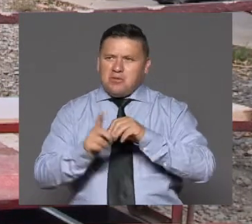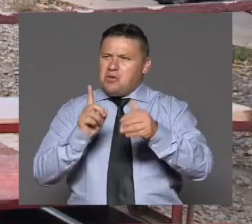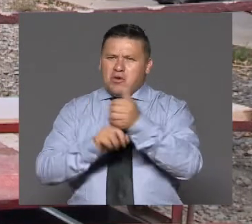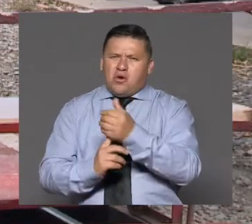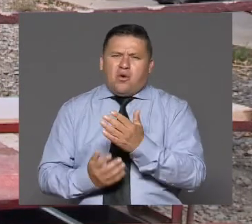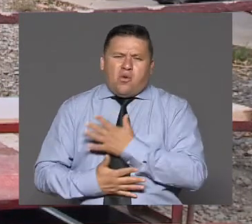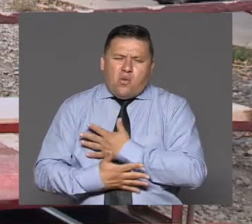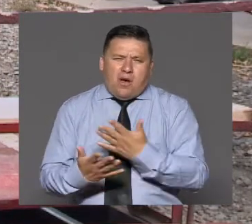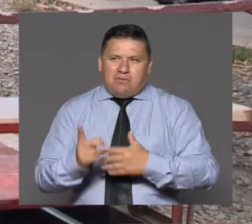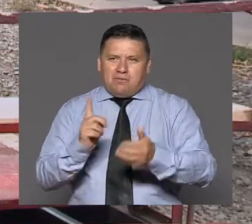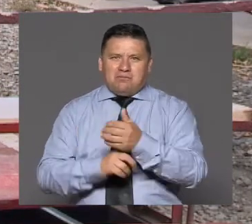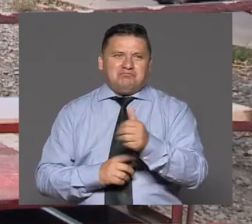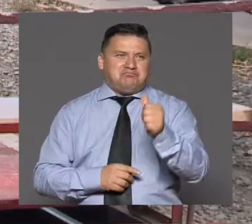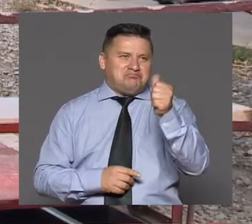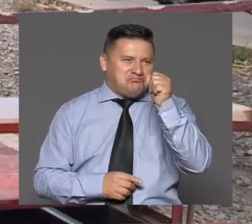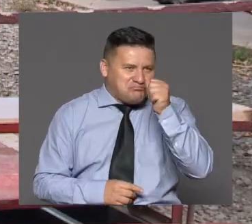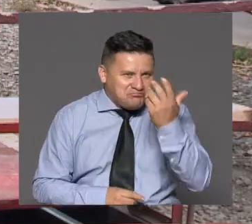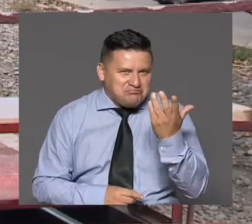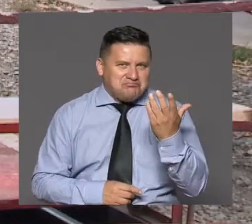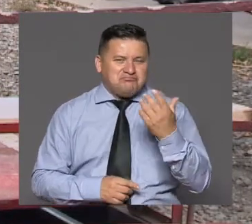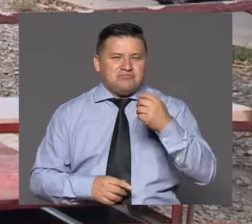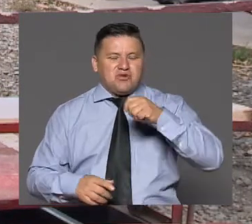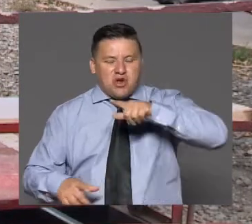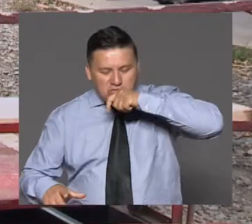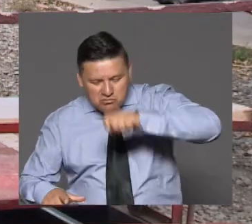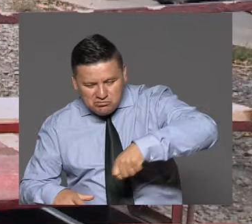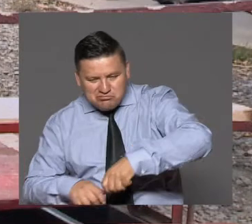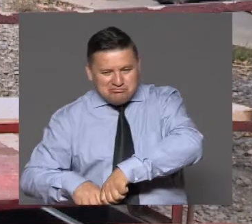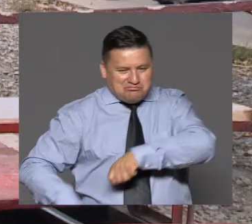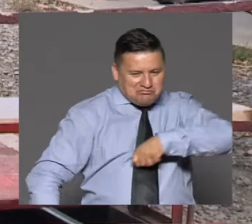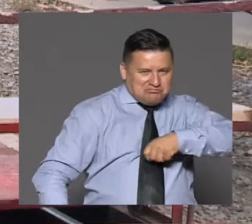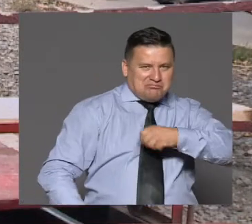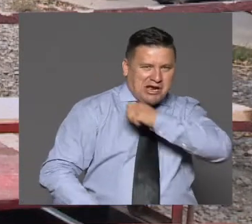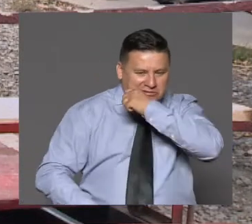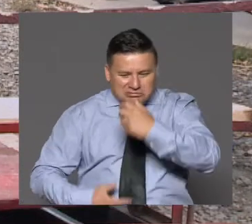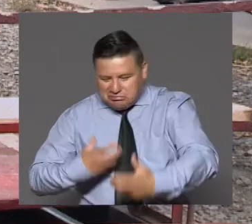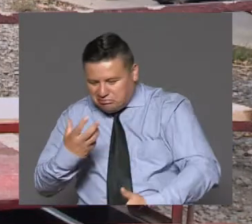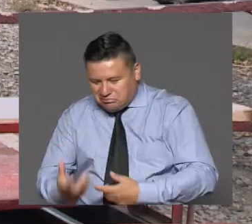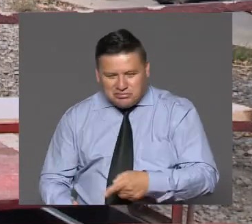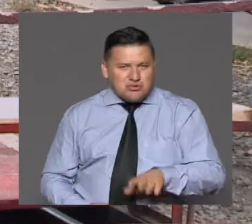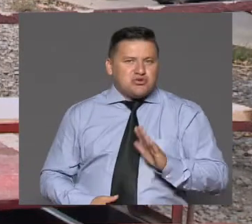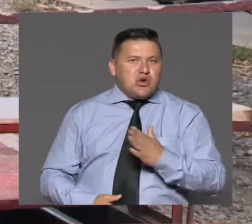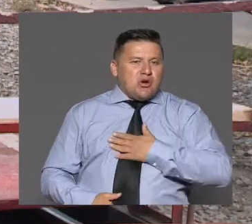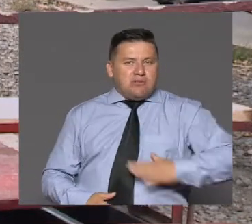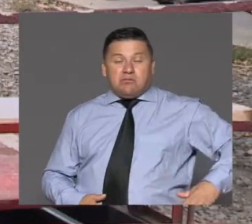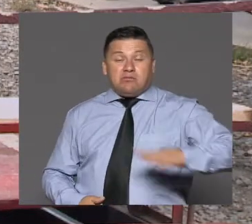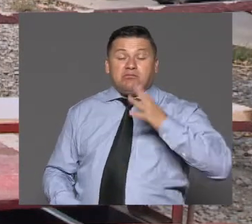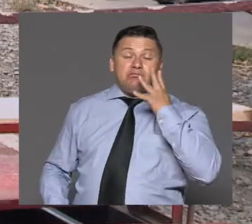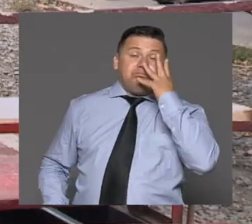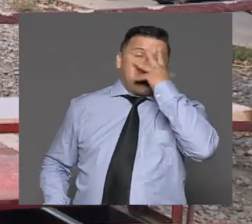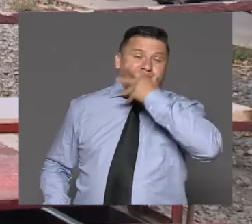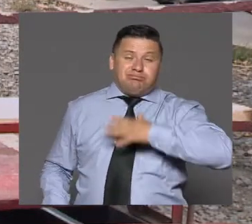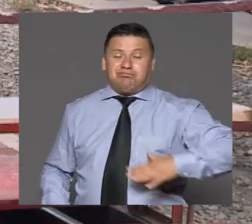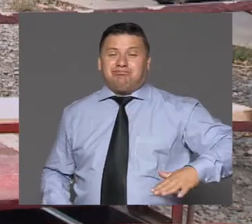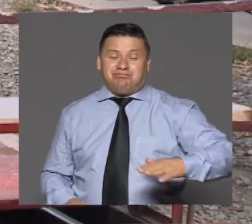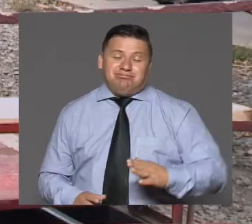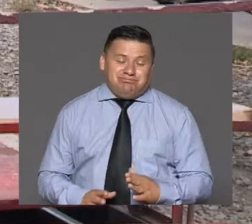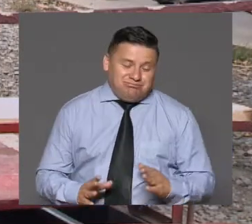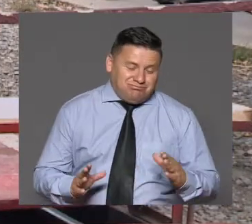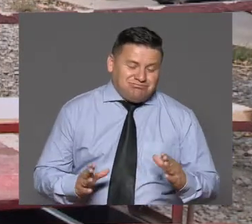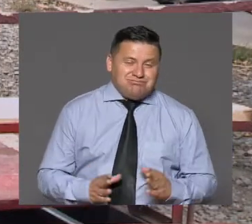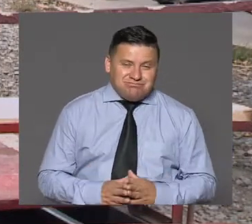de todo, bebidas, sancochos, piquetes, es algo de la región que es muy hermoso